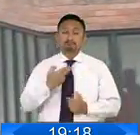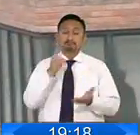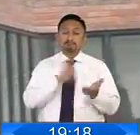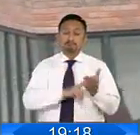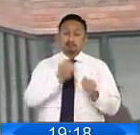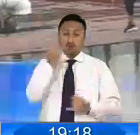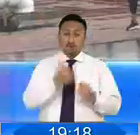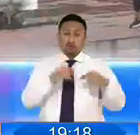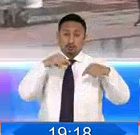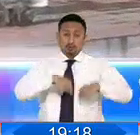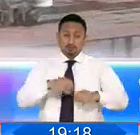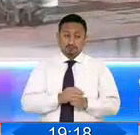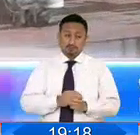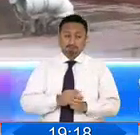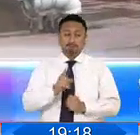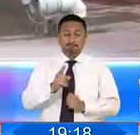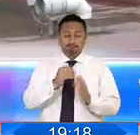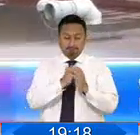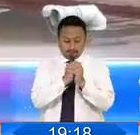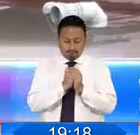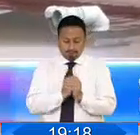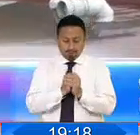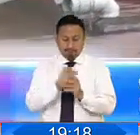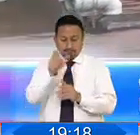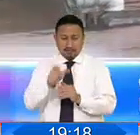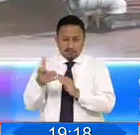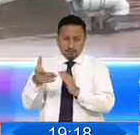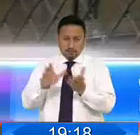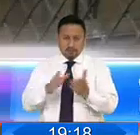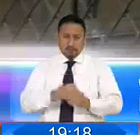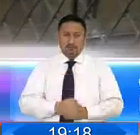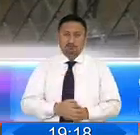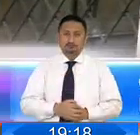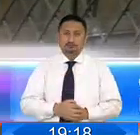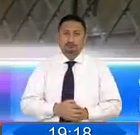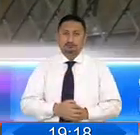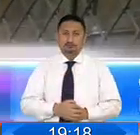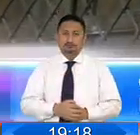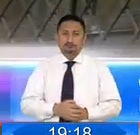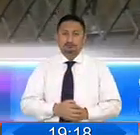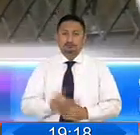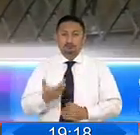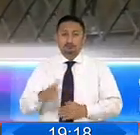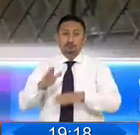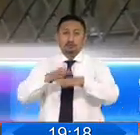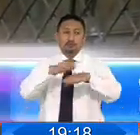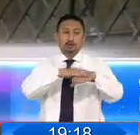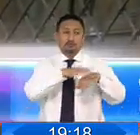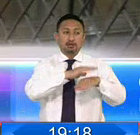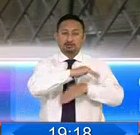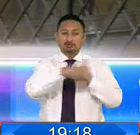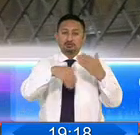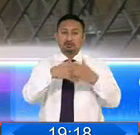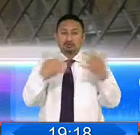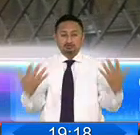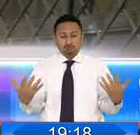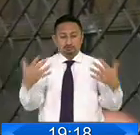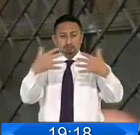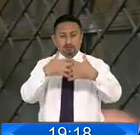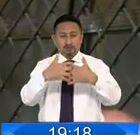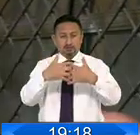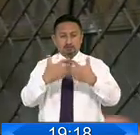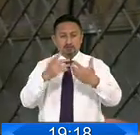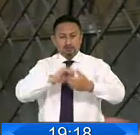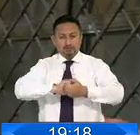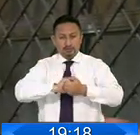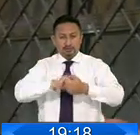comunicado pidiendo la reconciliación y las oraciones por las víctimas de la masacre. Hacemos un llamado a la reconciliación, fraternidad